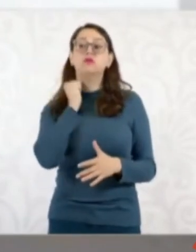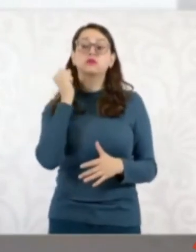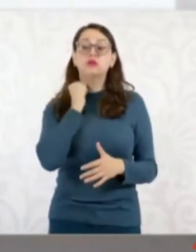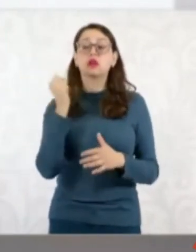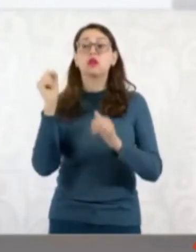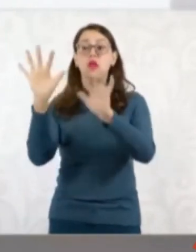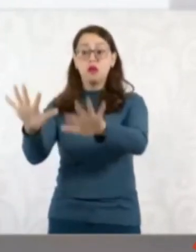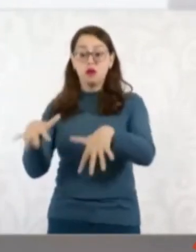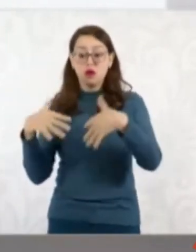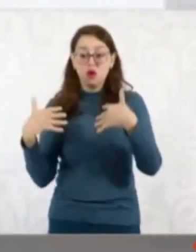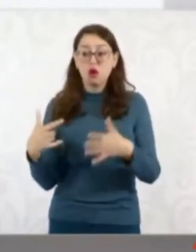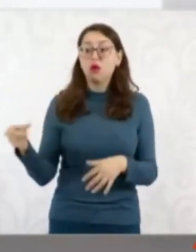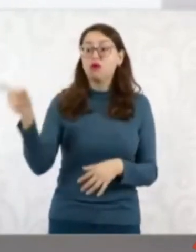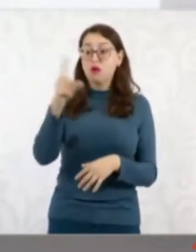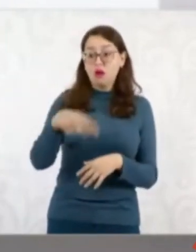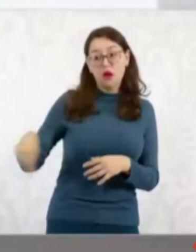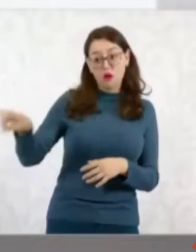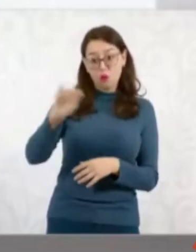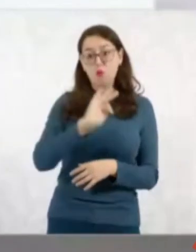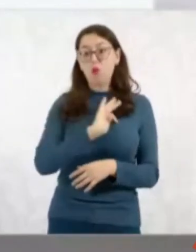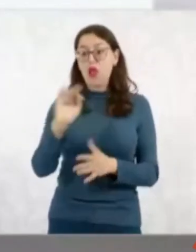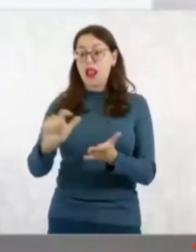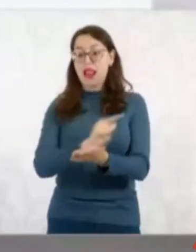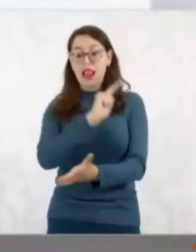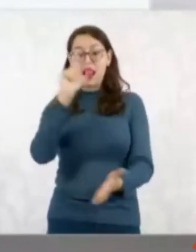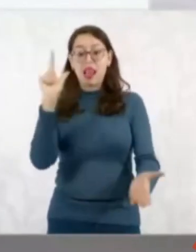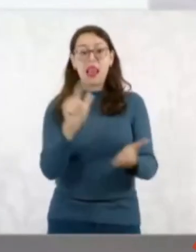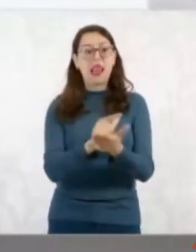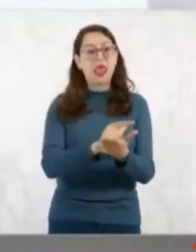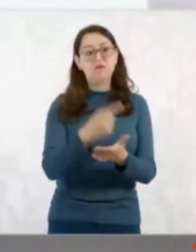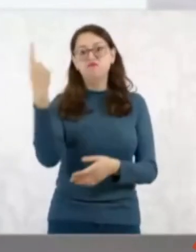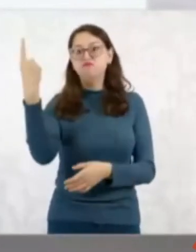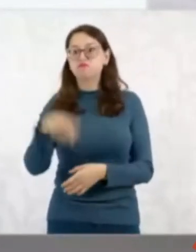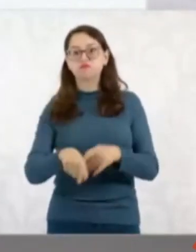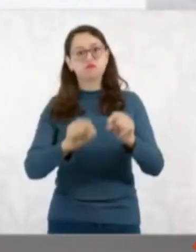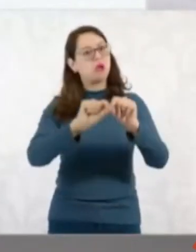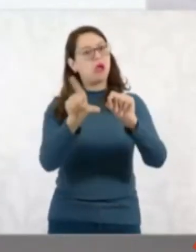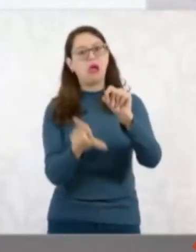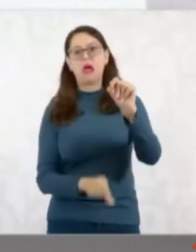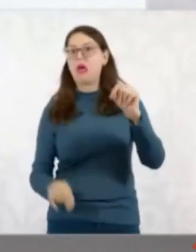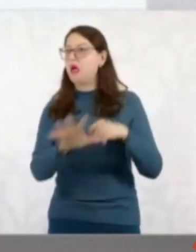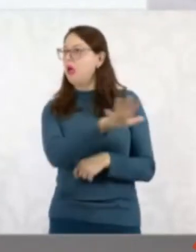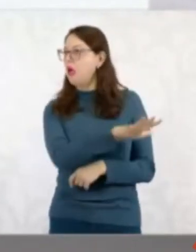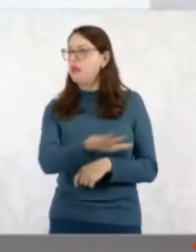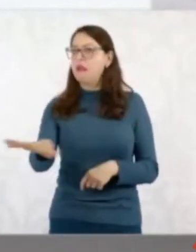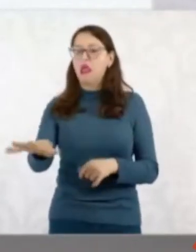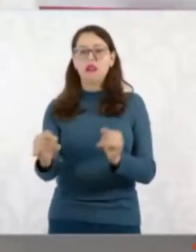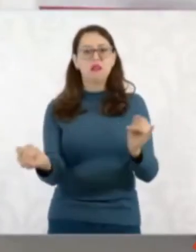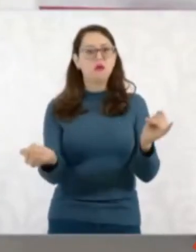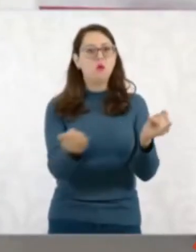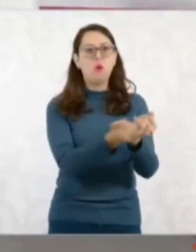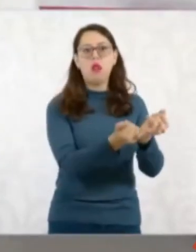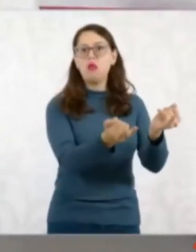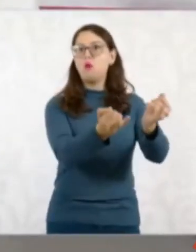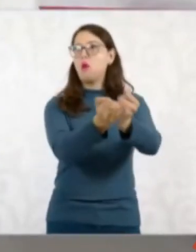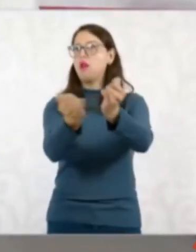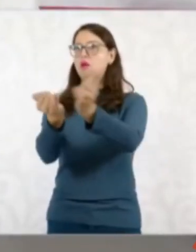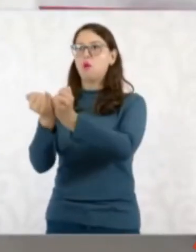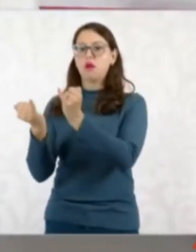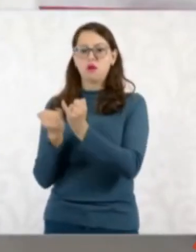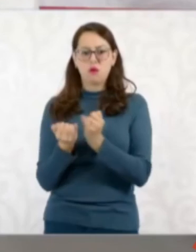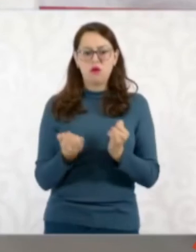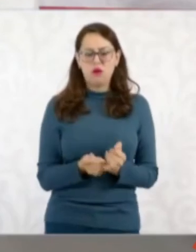ley general. Esa ley general es la que estaremos hoy firmando por la presidenta y enviando al Congreso. ¿En qué consiste?